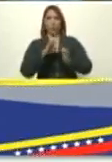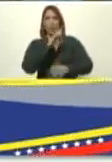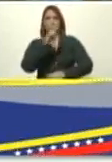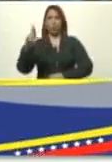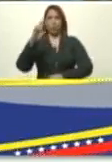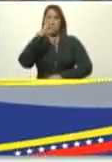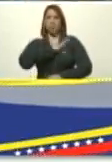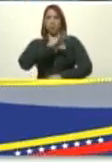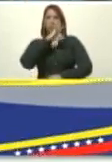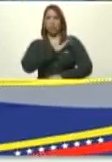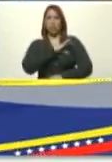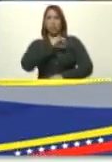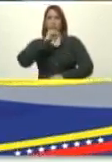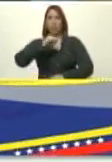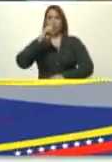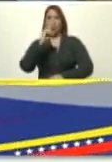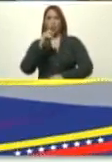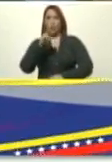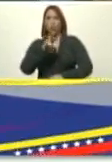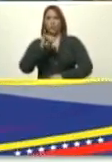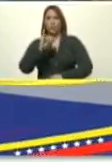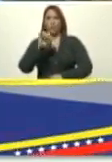Socialistas Soviéticas.